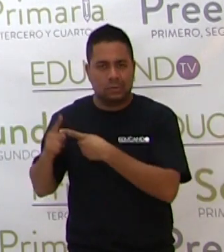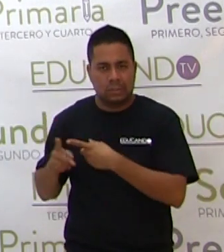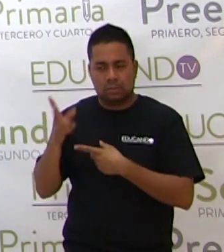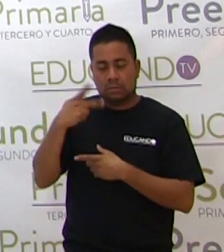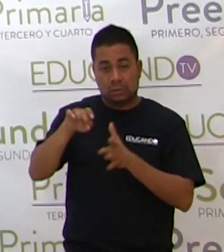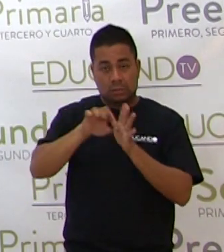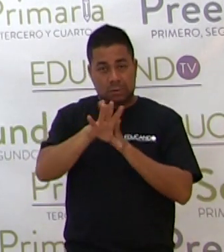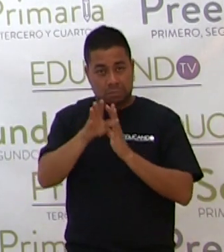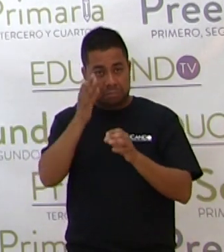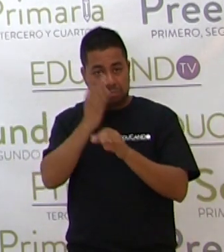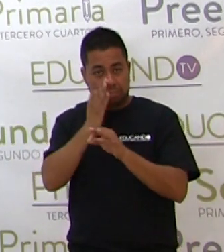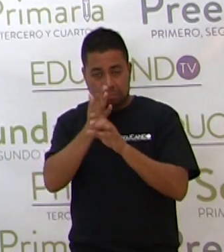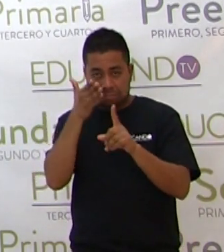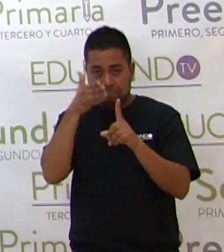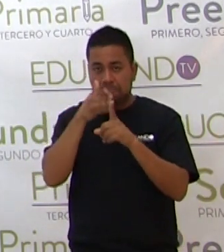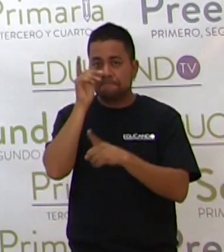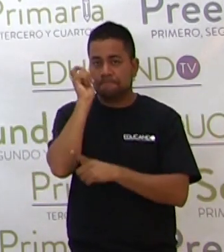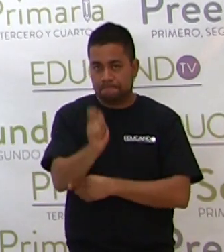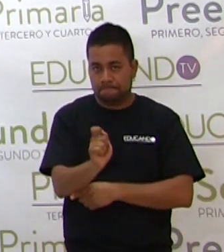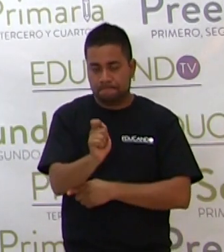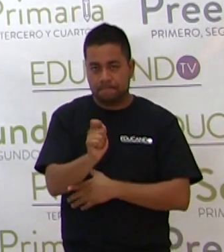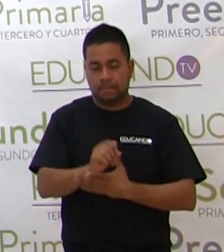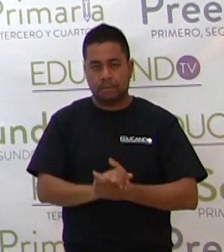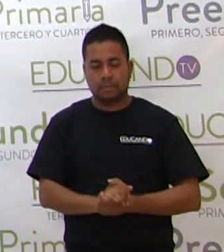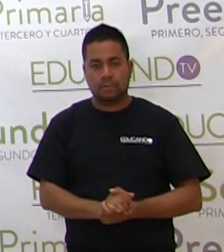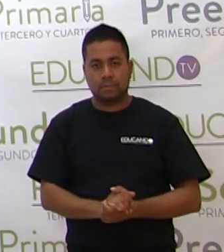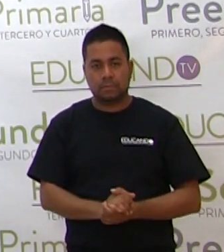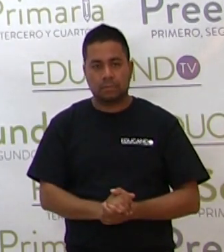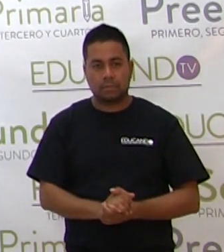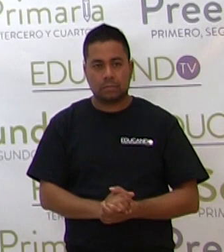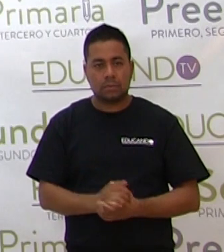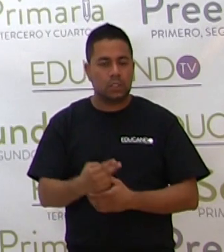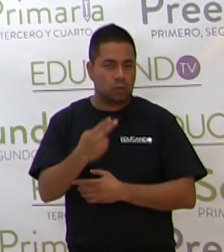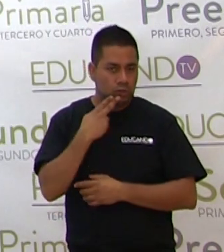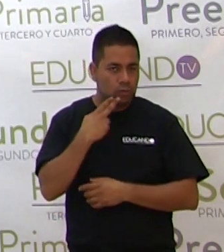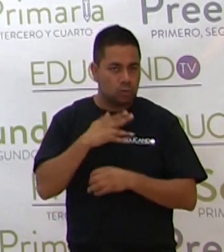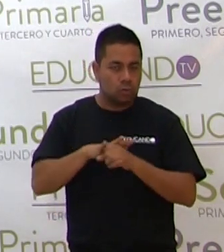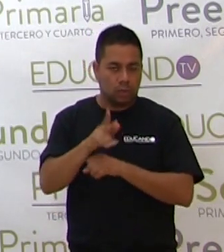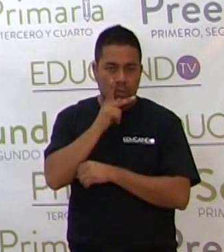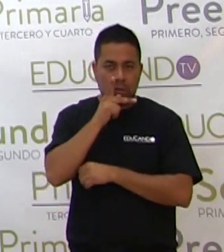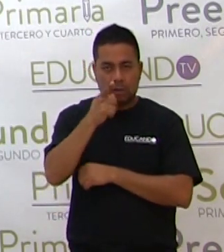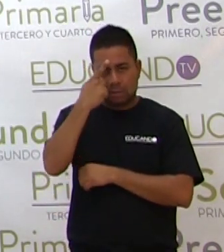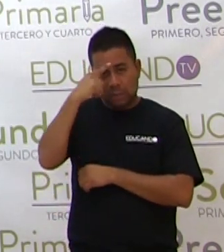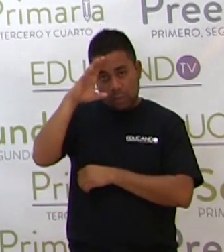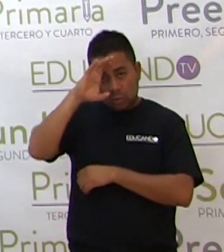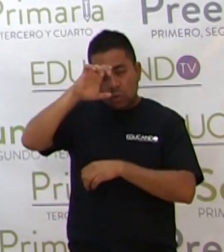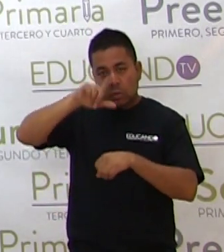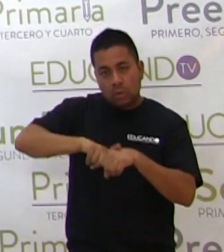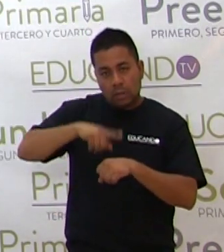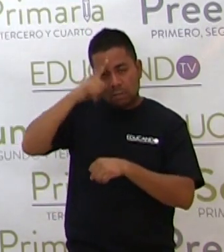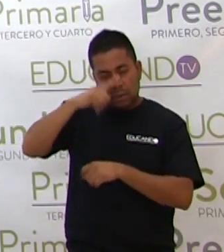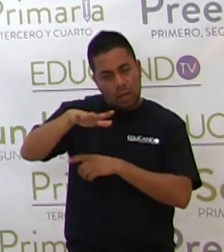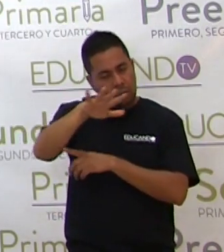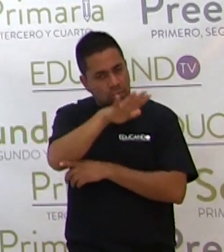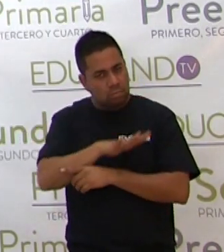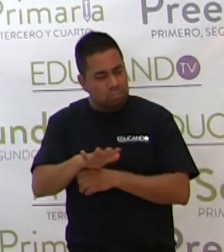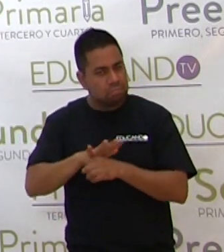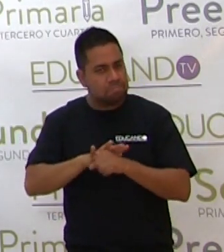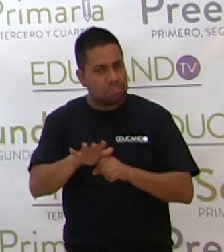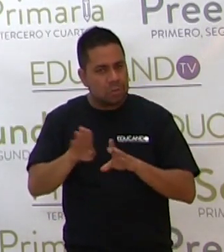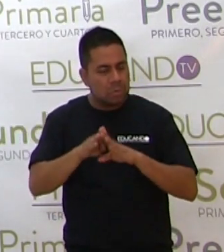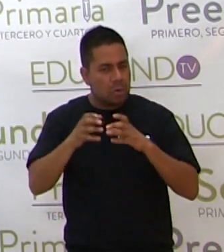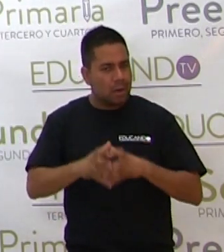este contexto nosotros vamos a hacer vamos a utilizar el término de cultura en un contexto más